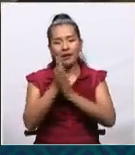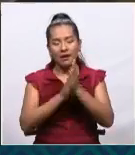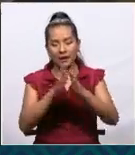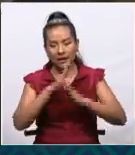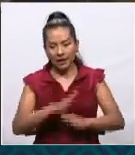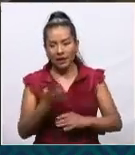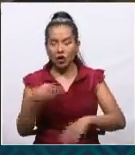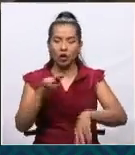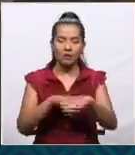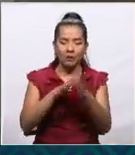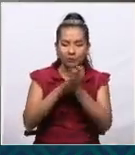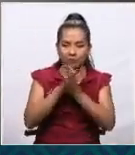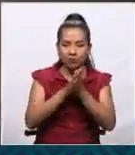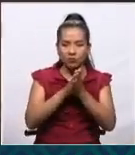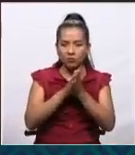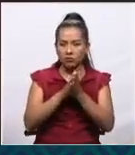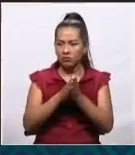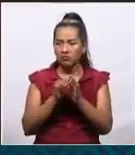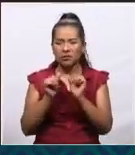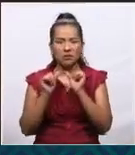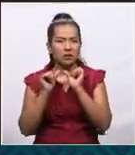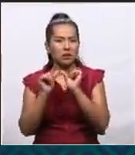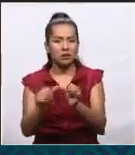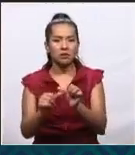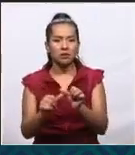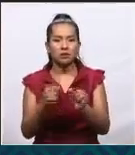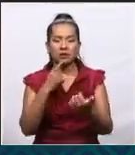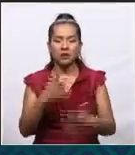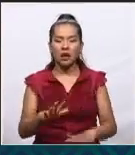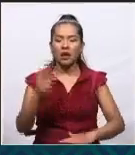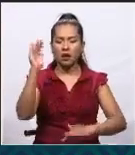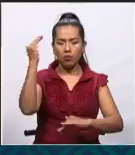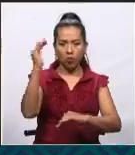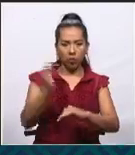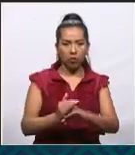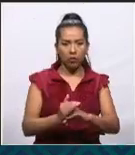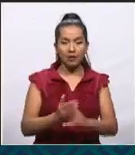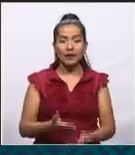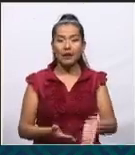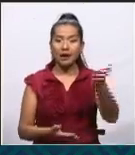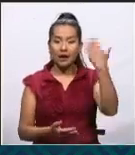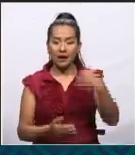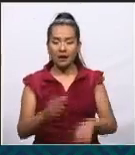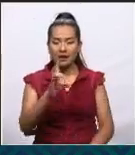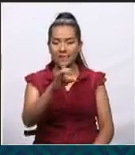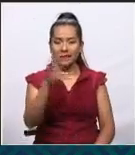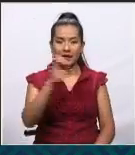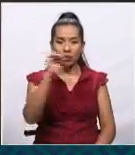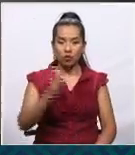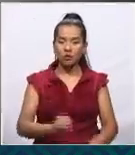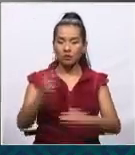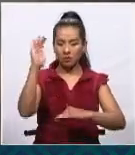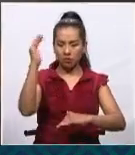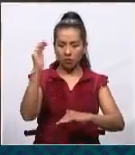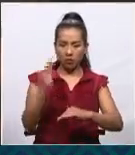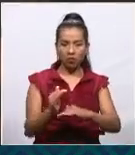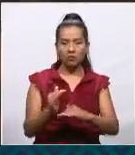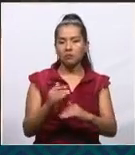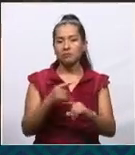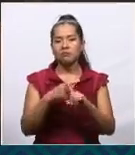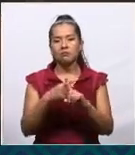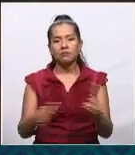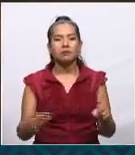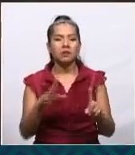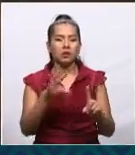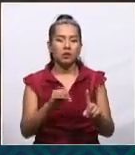nuevo normalmente, pero no. Han reducido hartísimo, de un 100% a un 50%. No hay